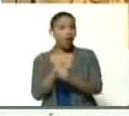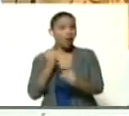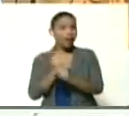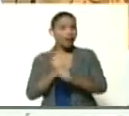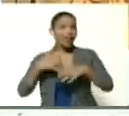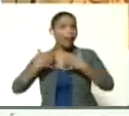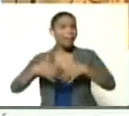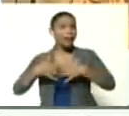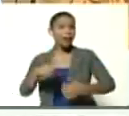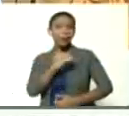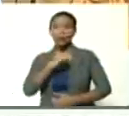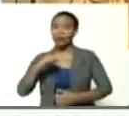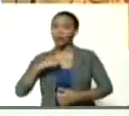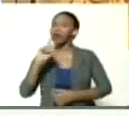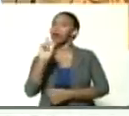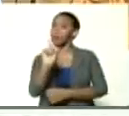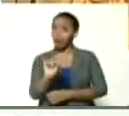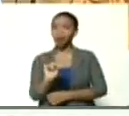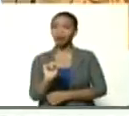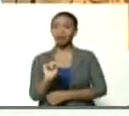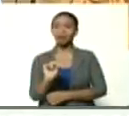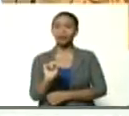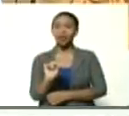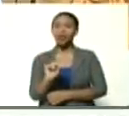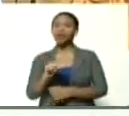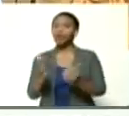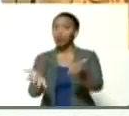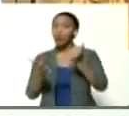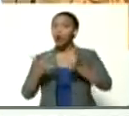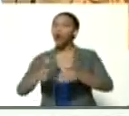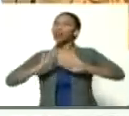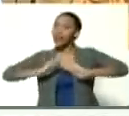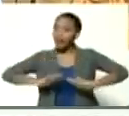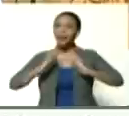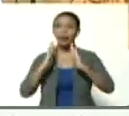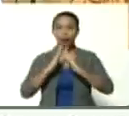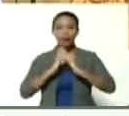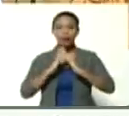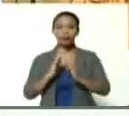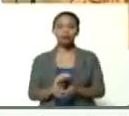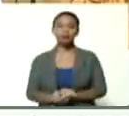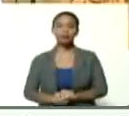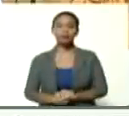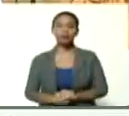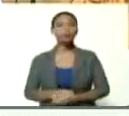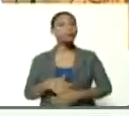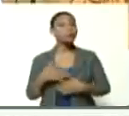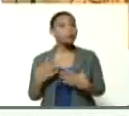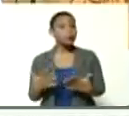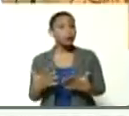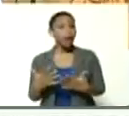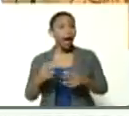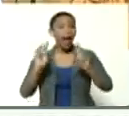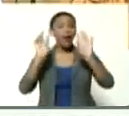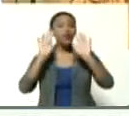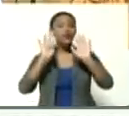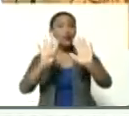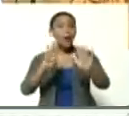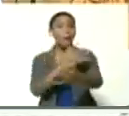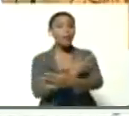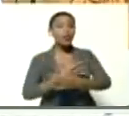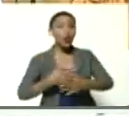la empresa privada también. Su bono quédate en casa. Y a los 9 millones